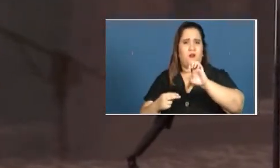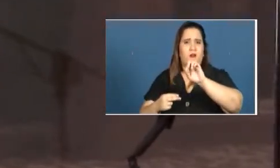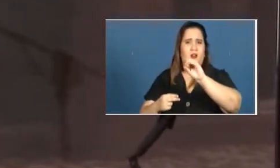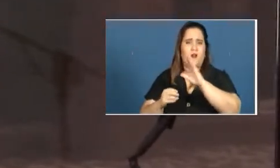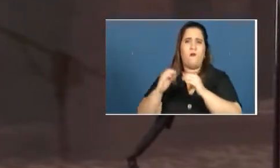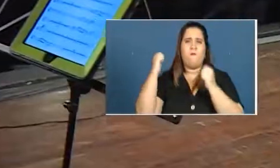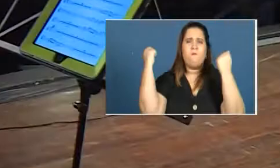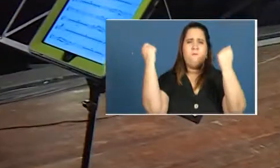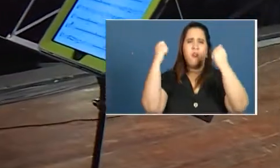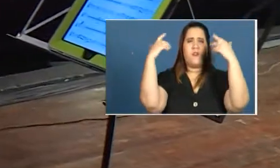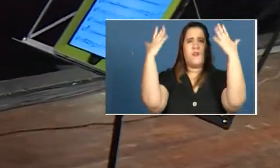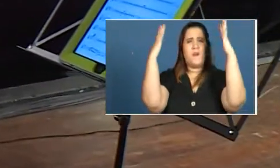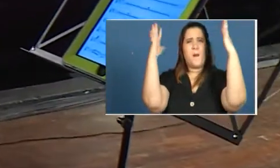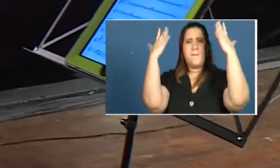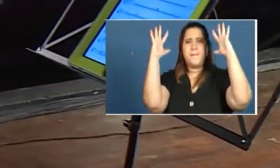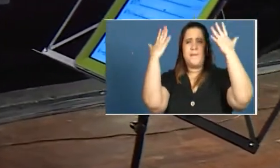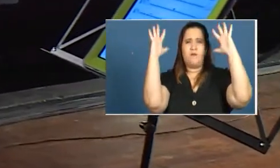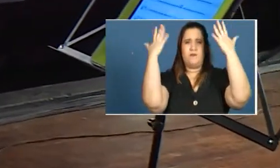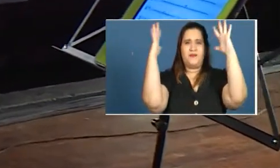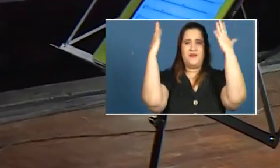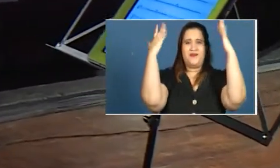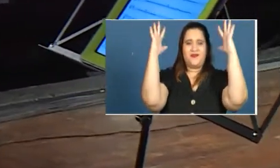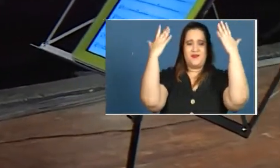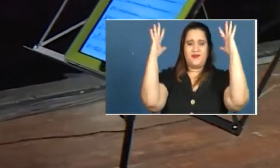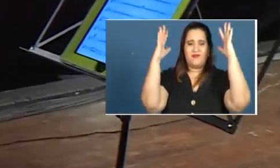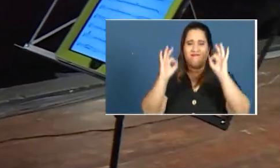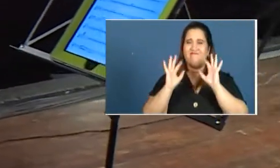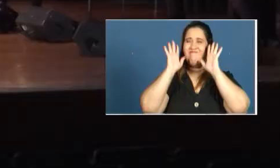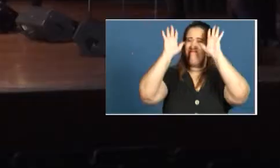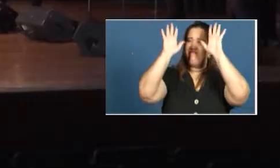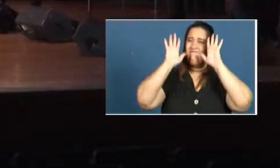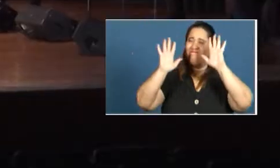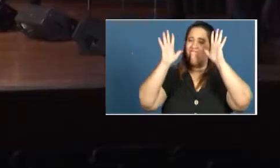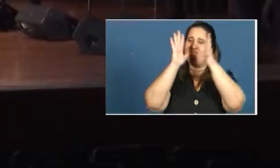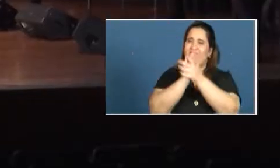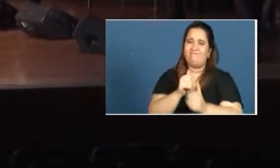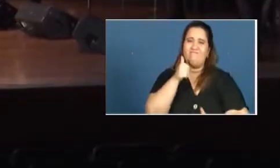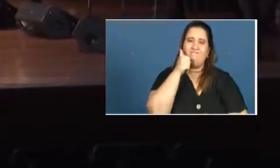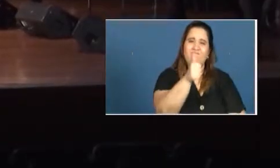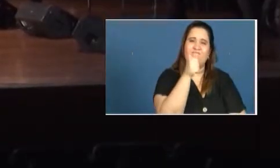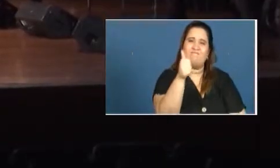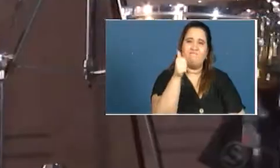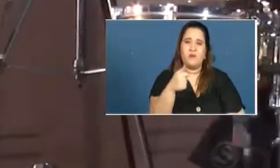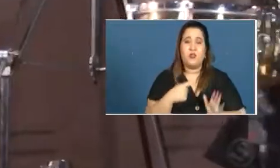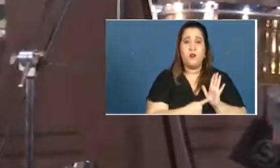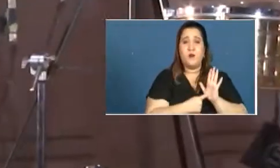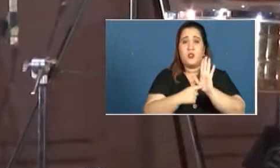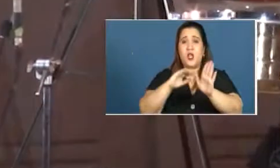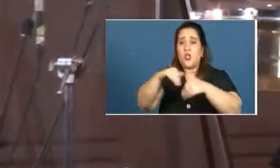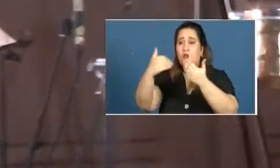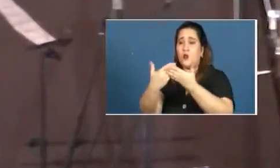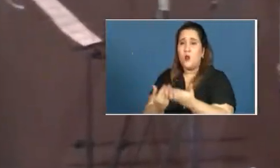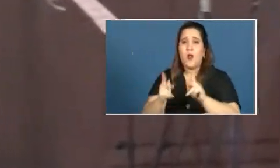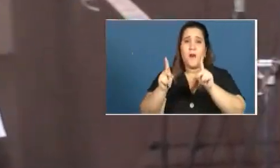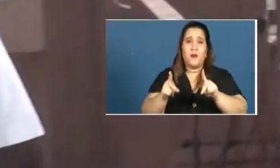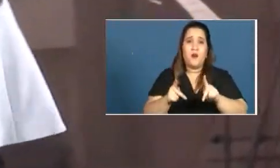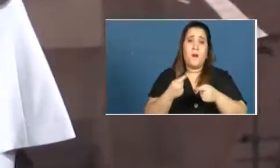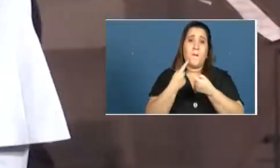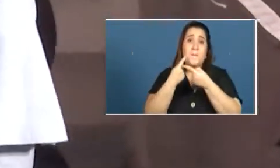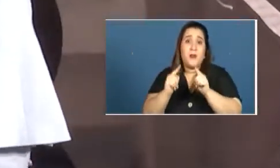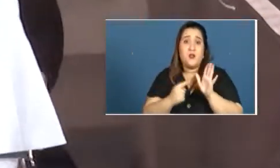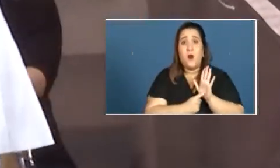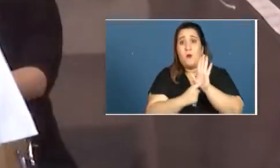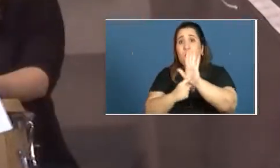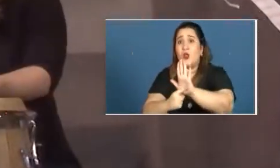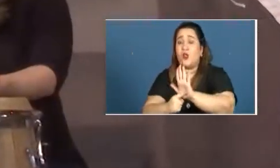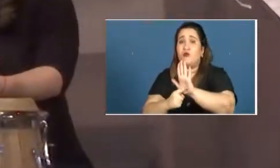fuerte aplauso, a mi amigo Roberto Ruda. Tremendo. Quiero presentar a todo el grupo, pero si lo presento ahora